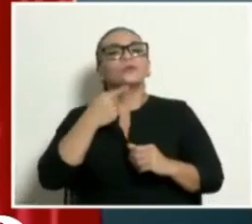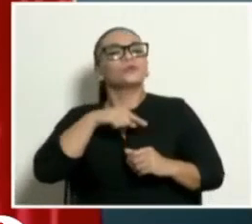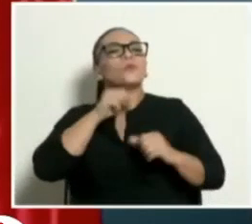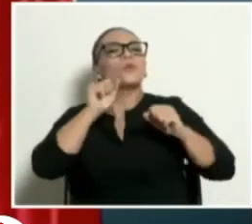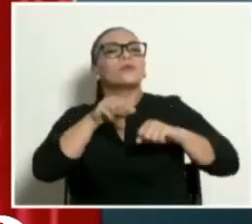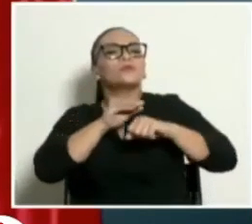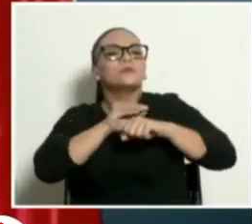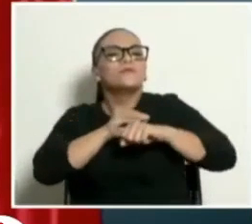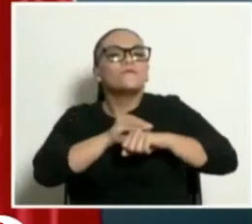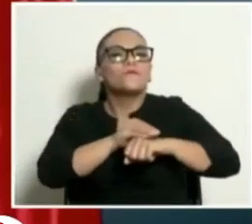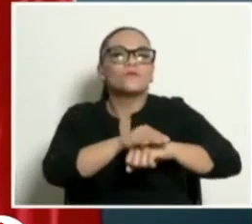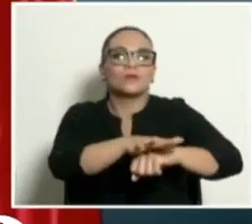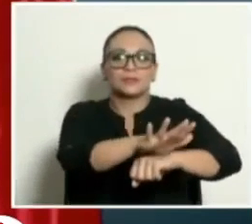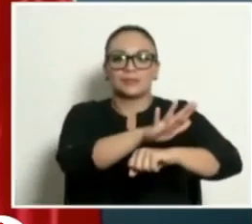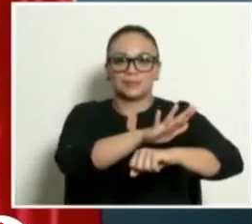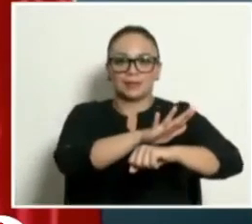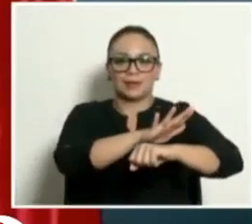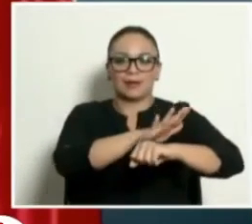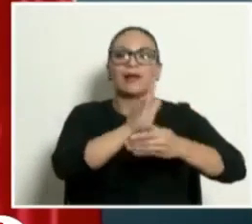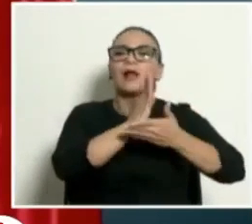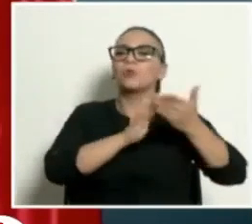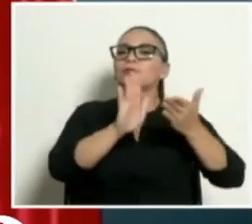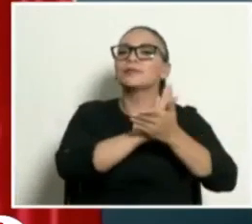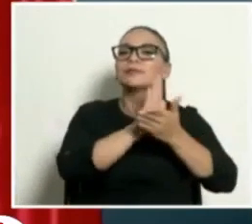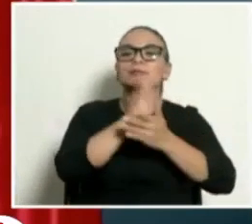influenciar ciertas políticas